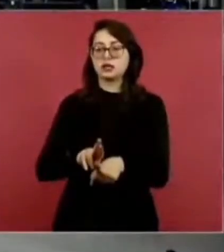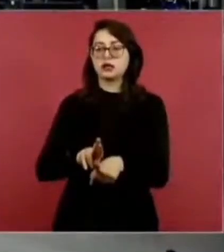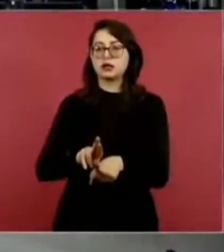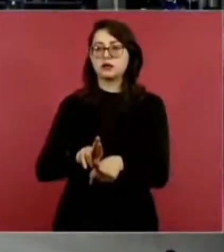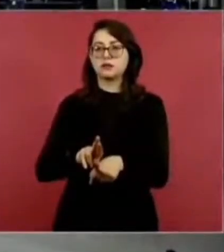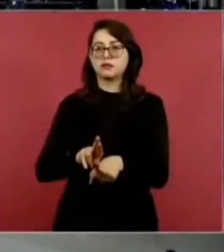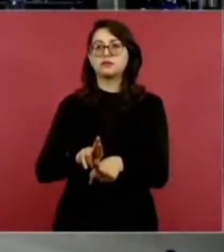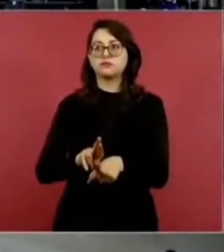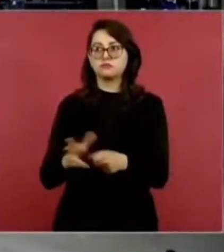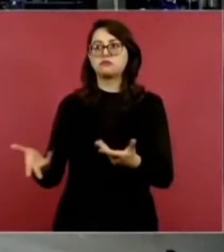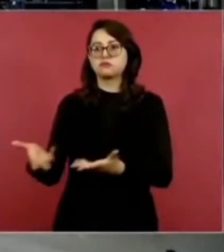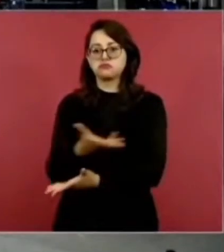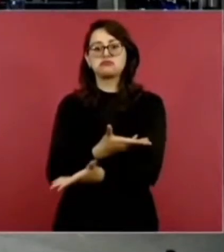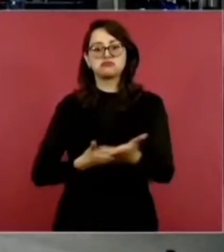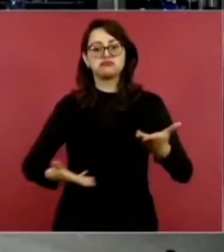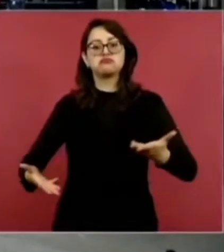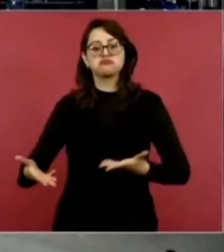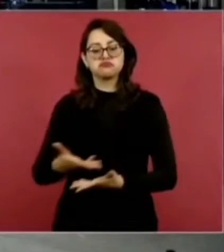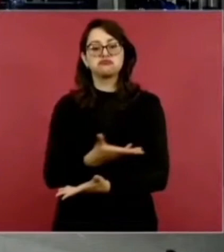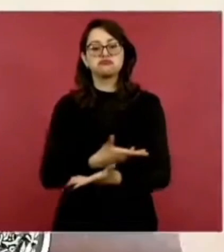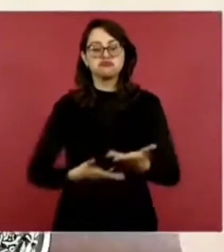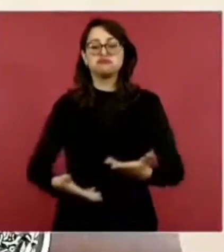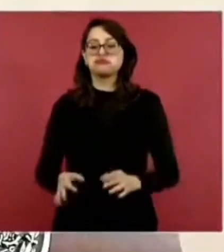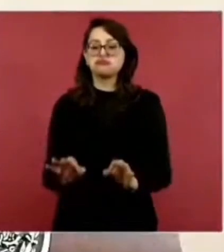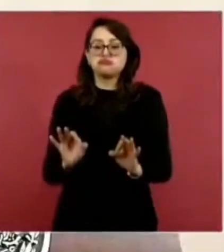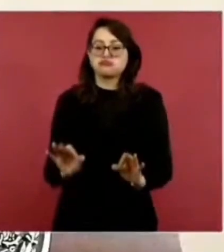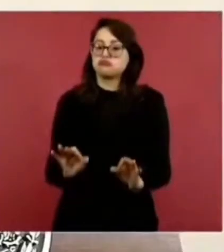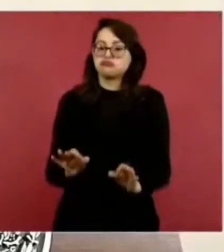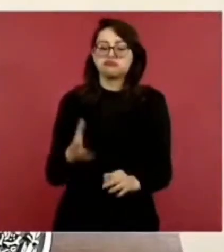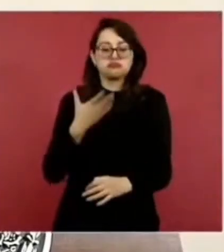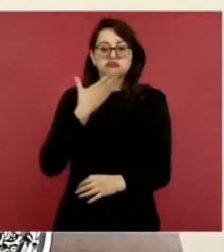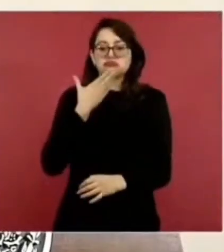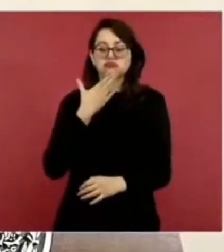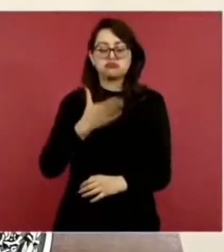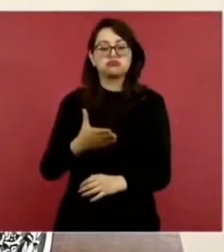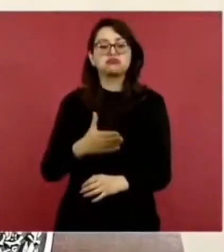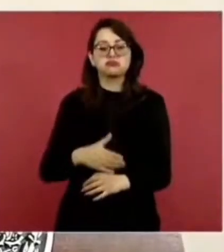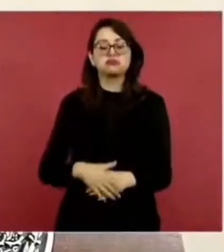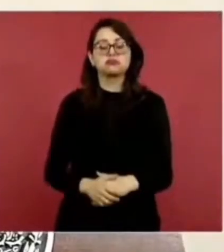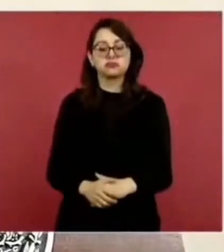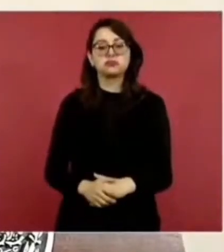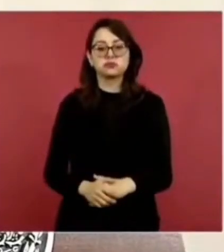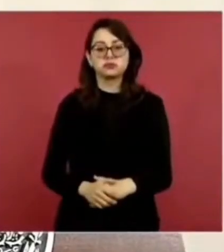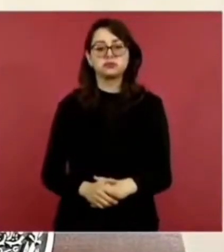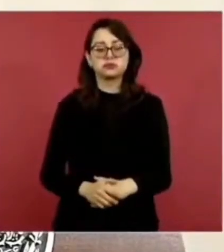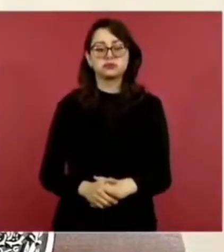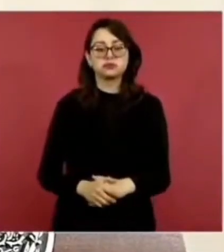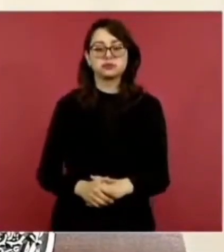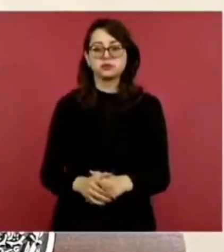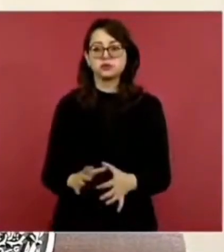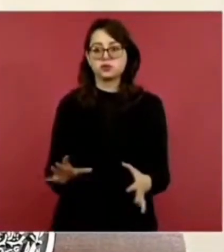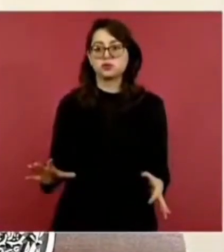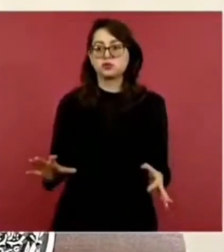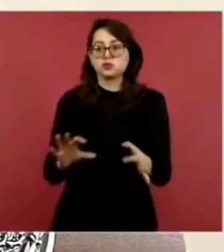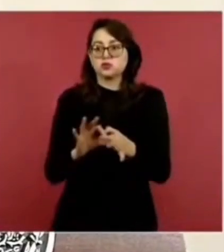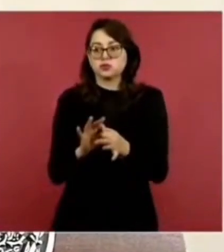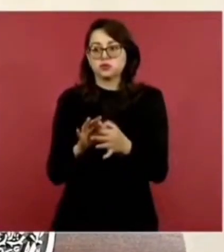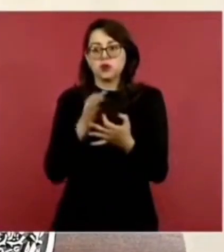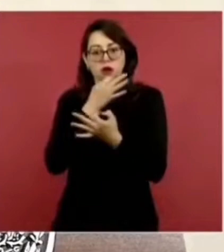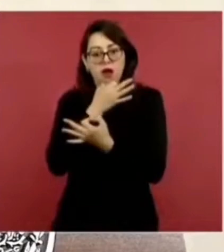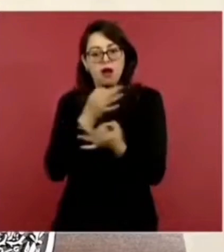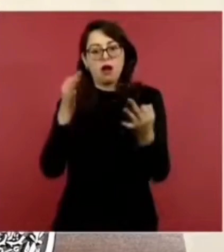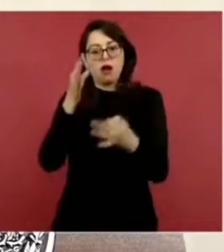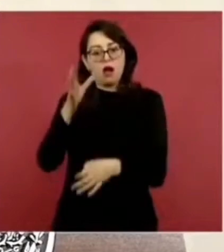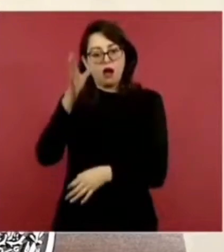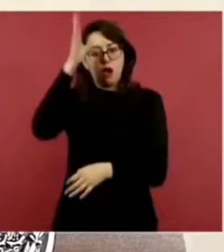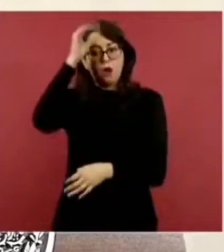y fue muy bueno el comunicado, el acuerdo que se suscribió, que